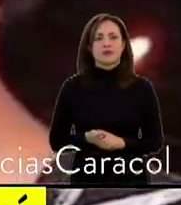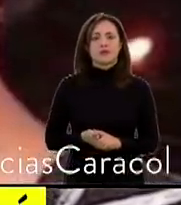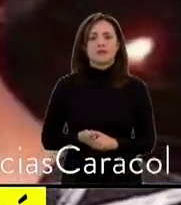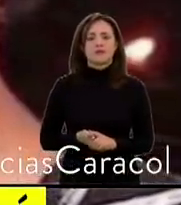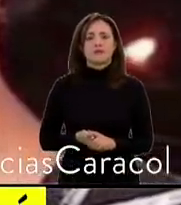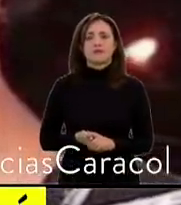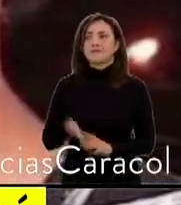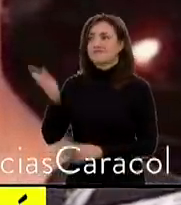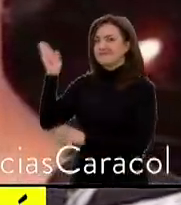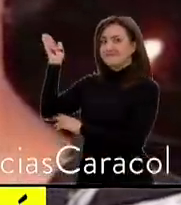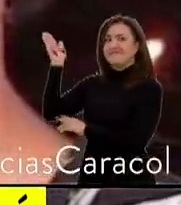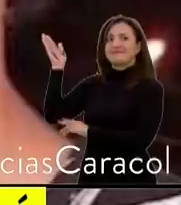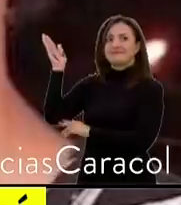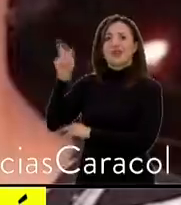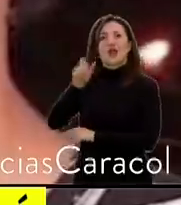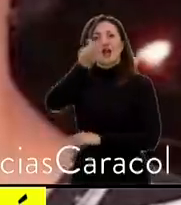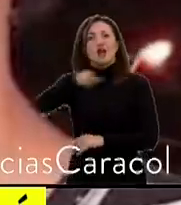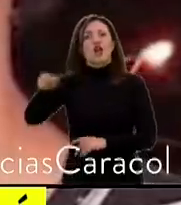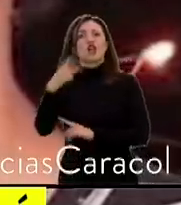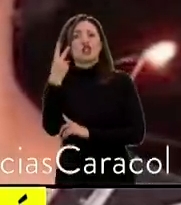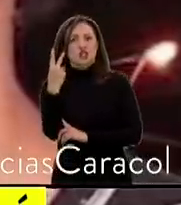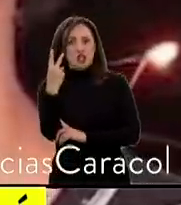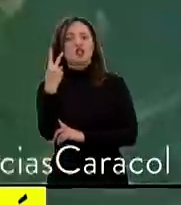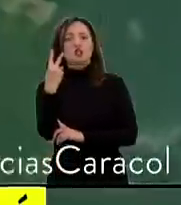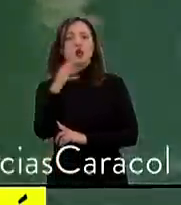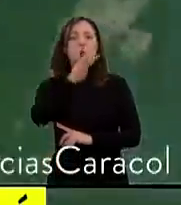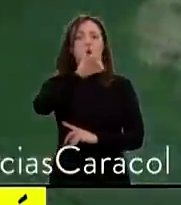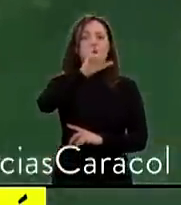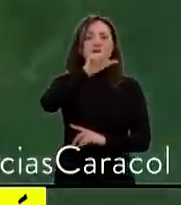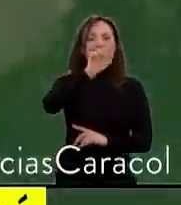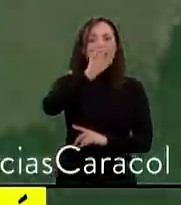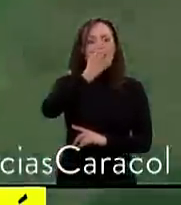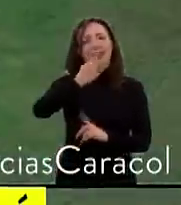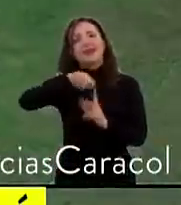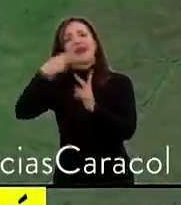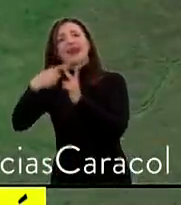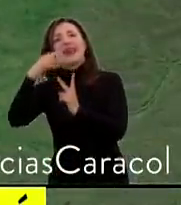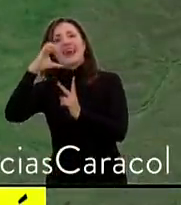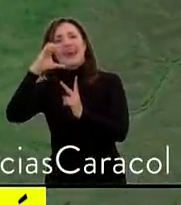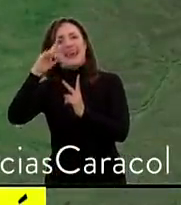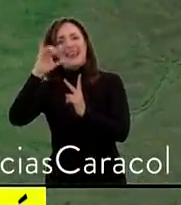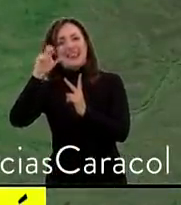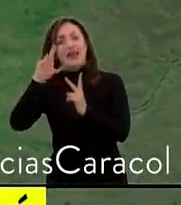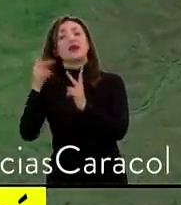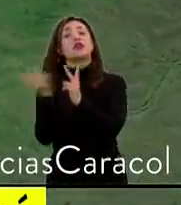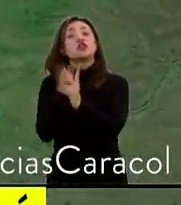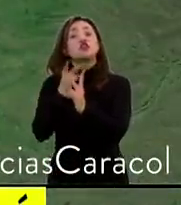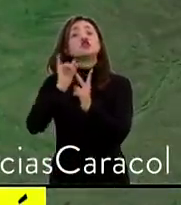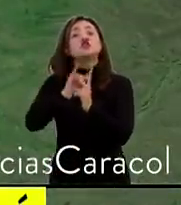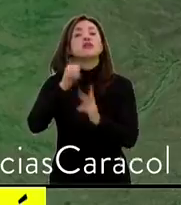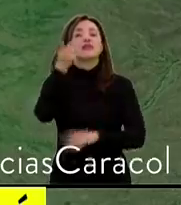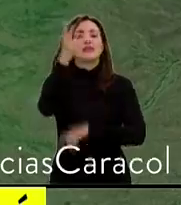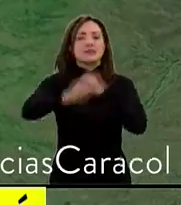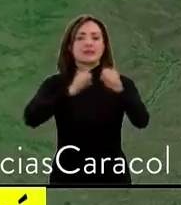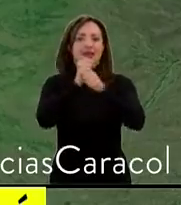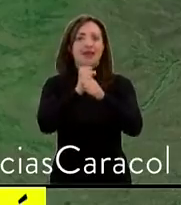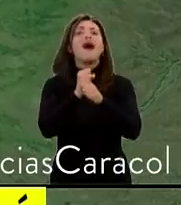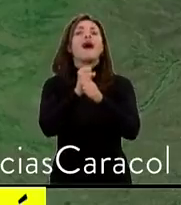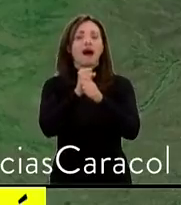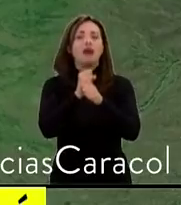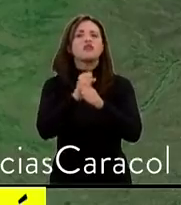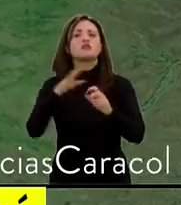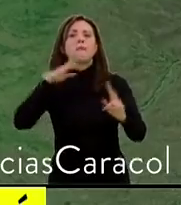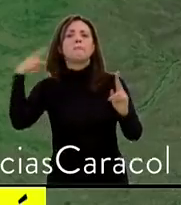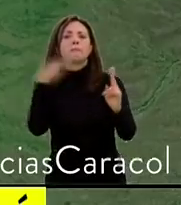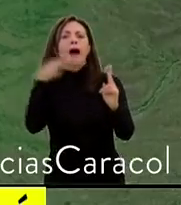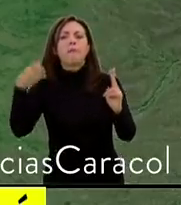Como Wilber Andrés Ramírez y Edil Alfonso Ramírez, fueron identificados los dos jóvenes de 17 años asesinados por